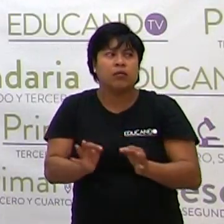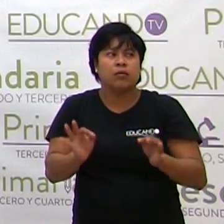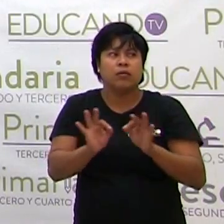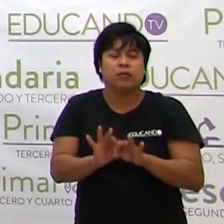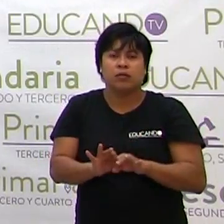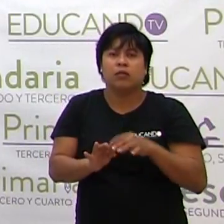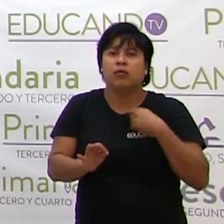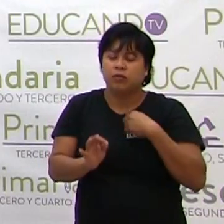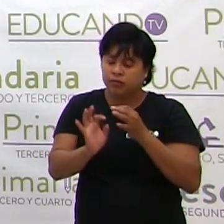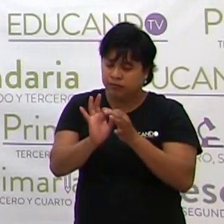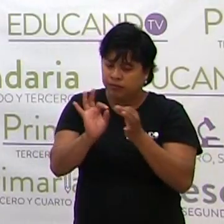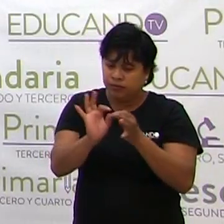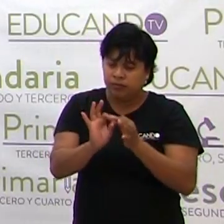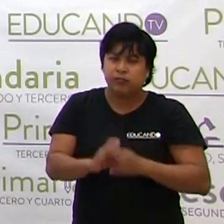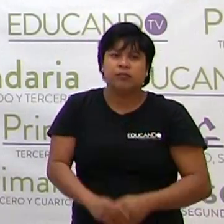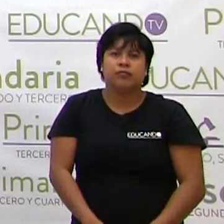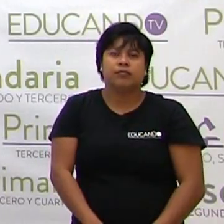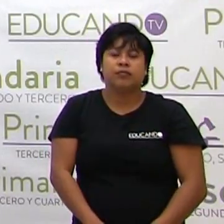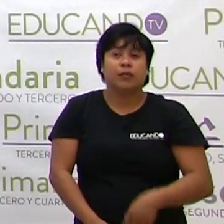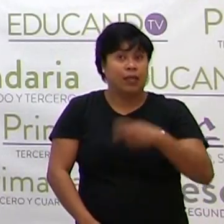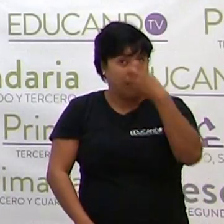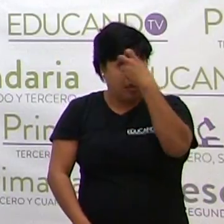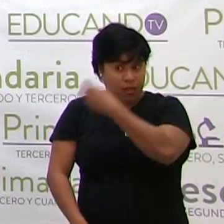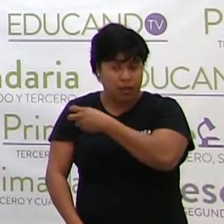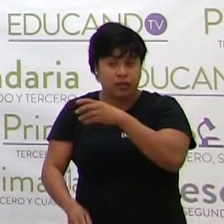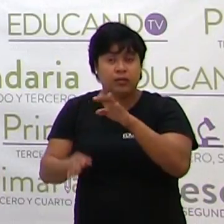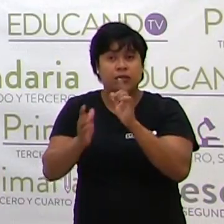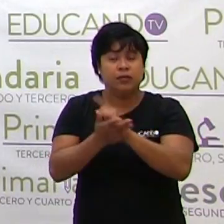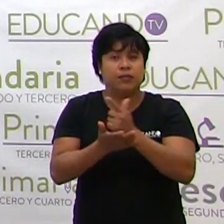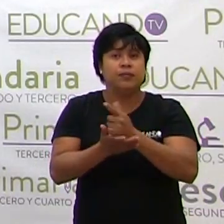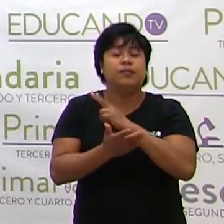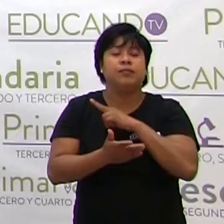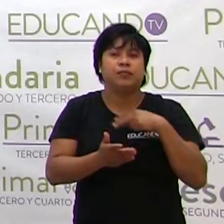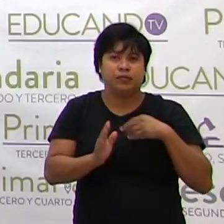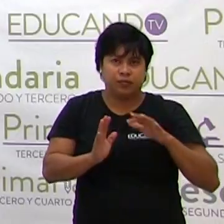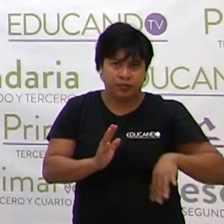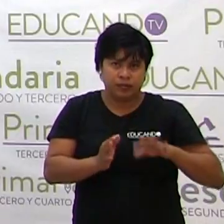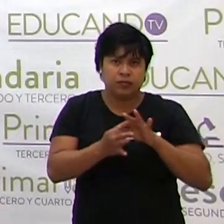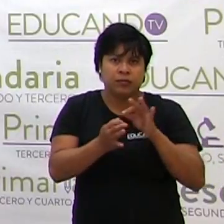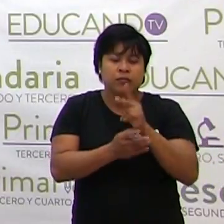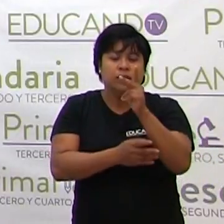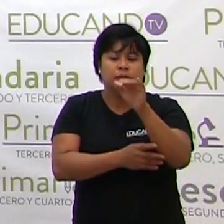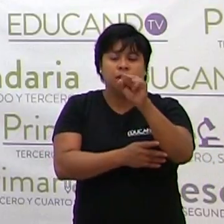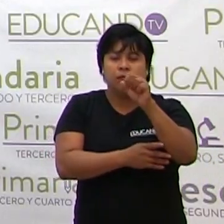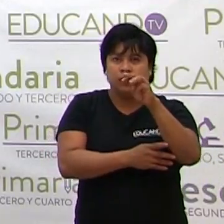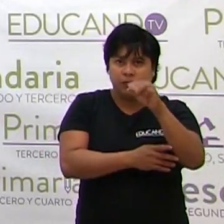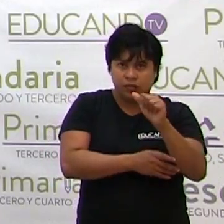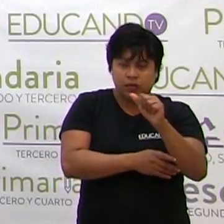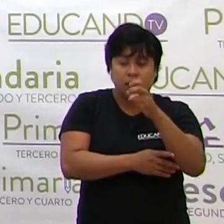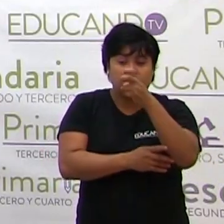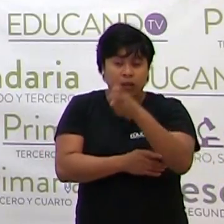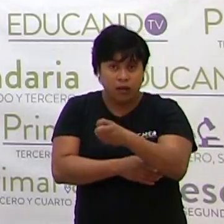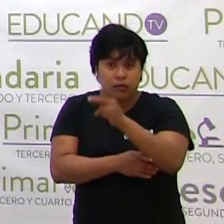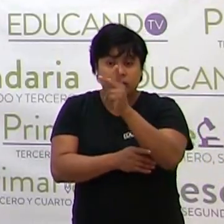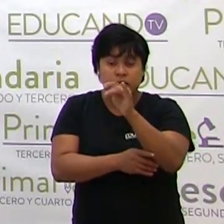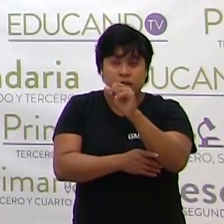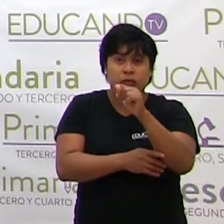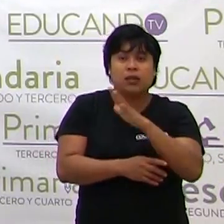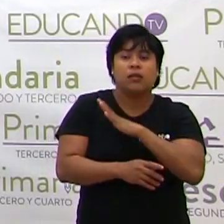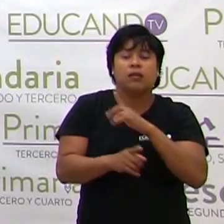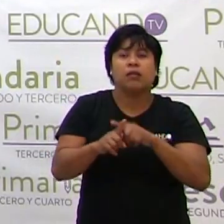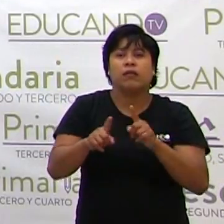que ahora te voy a mencionar. Los libros, ya dijimos que son prismas. Y estos prismas tienen